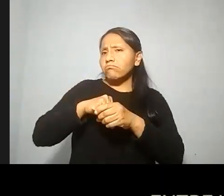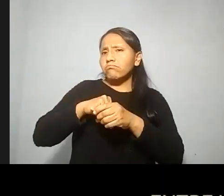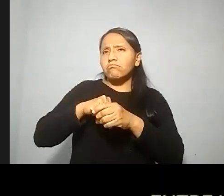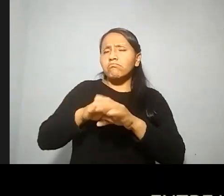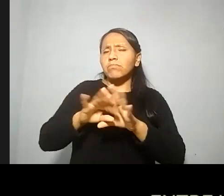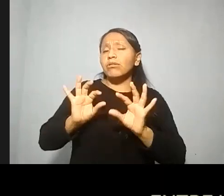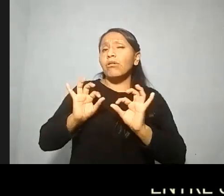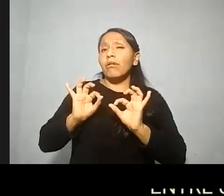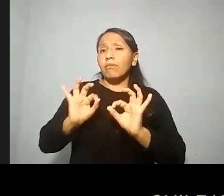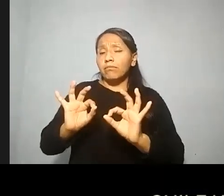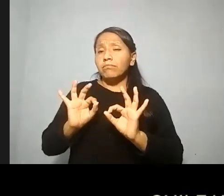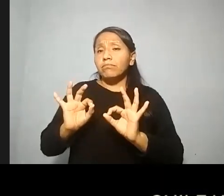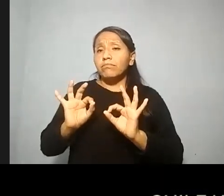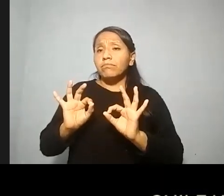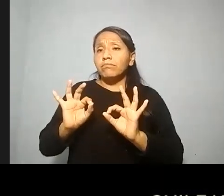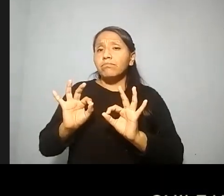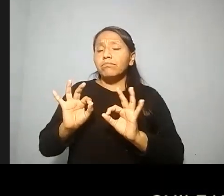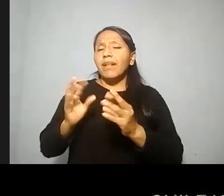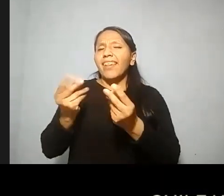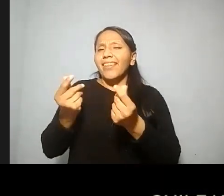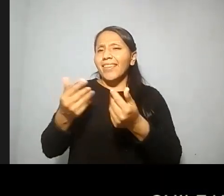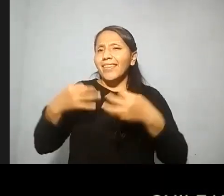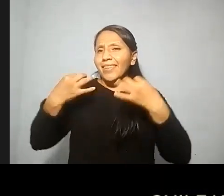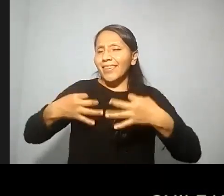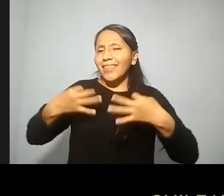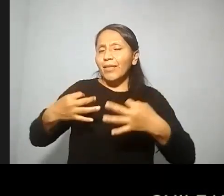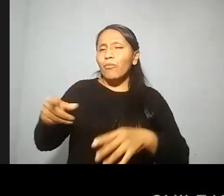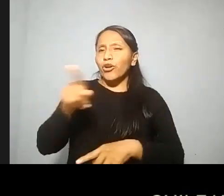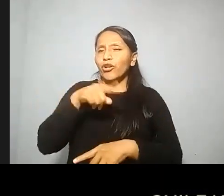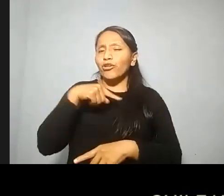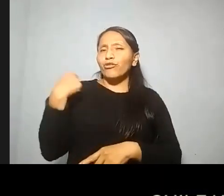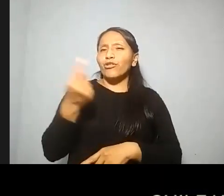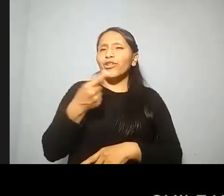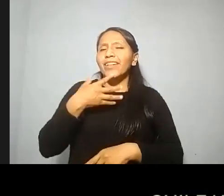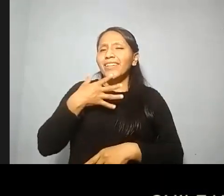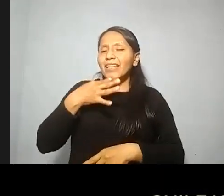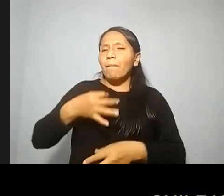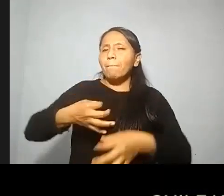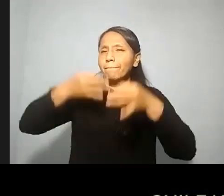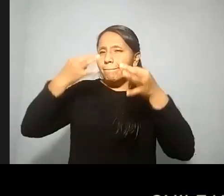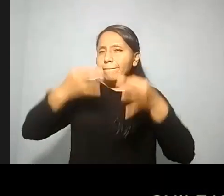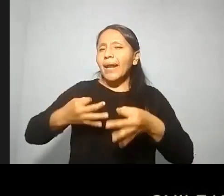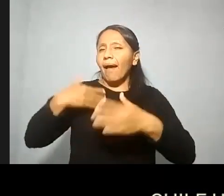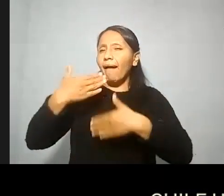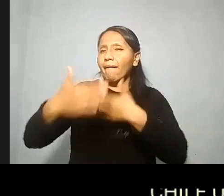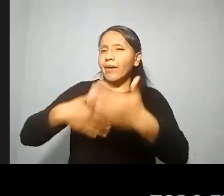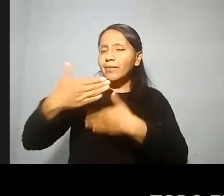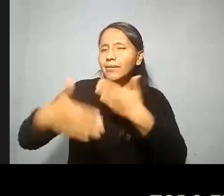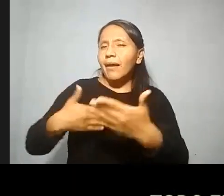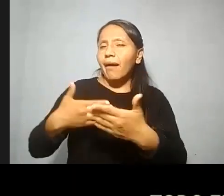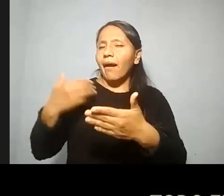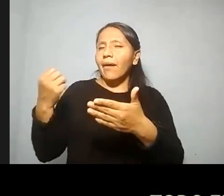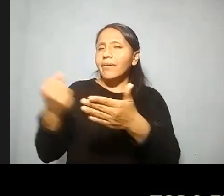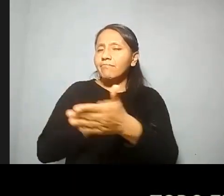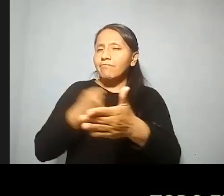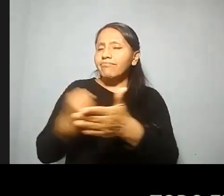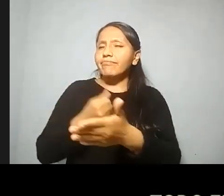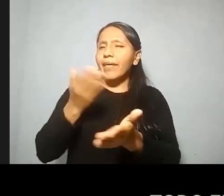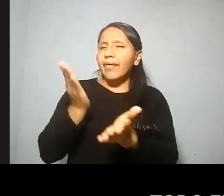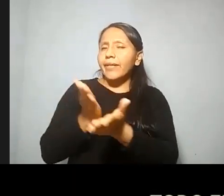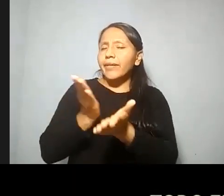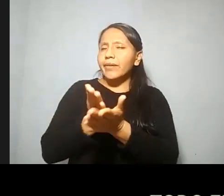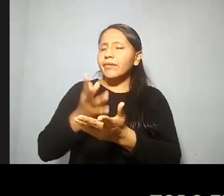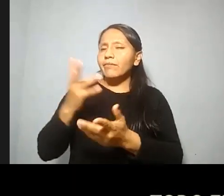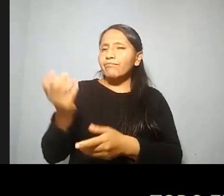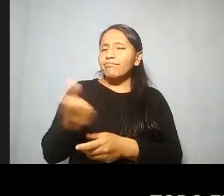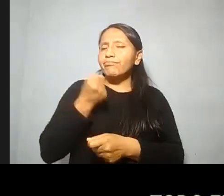gran riqueza a nosotros porque entendemos que para lograr avances y defender nuestros derechos debemos